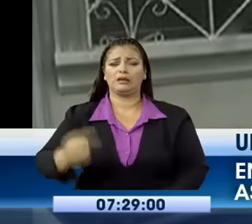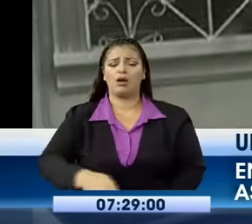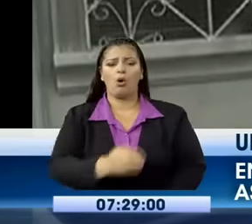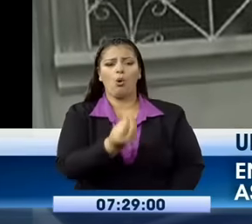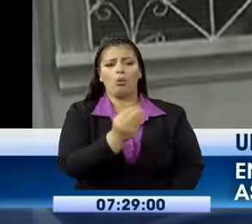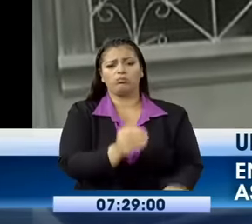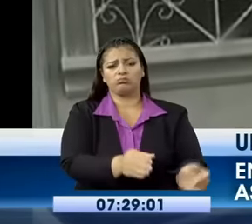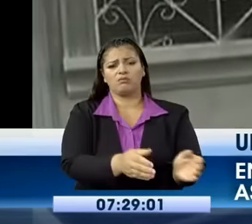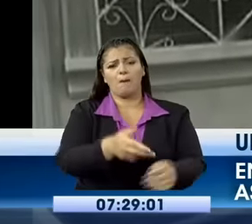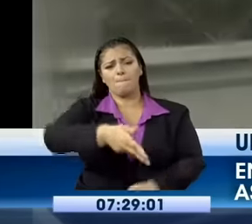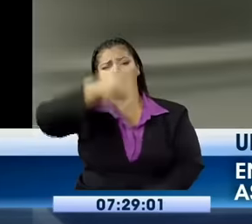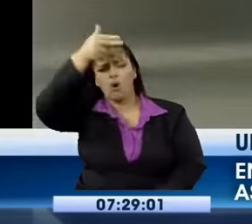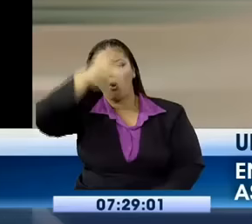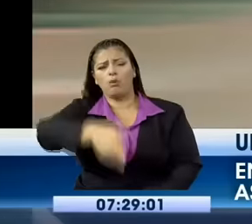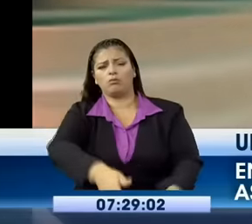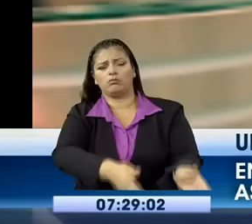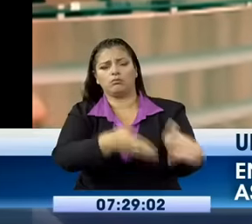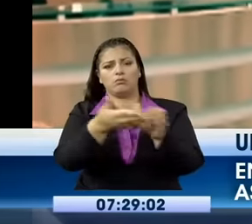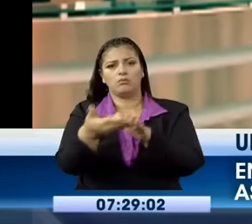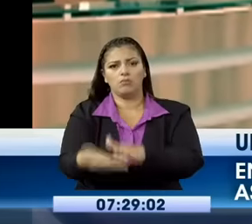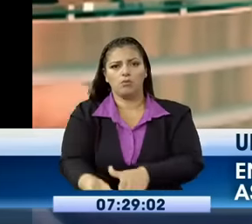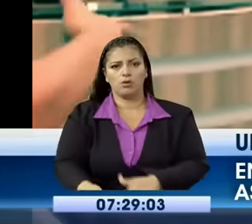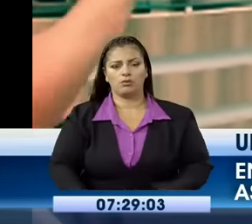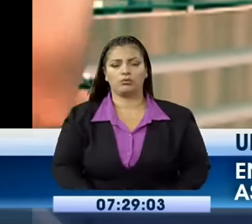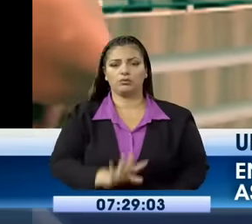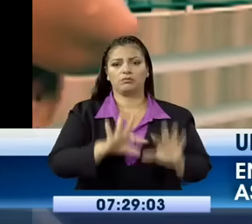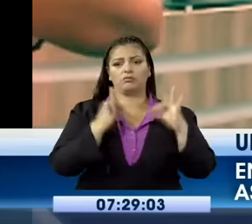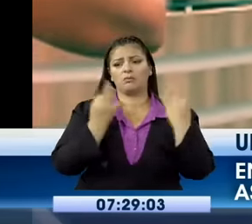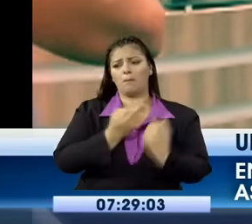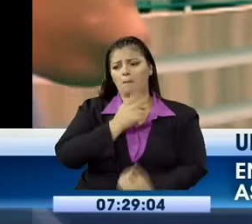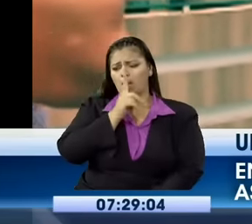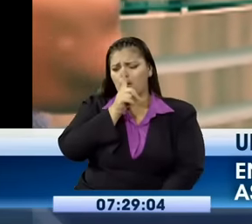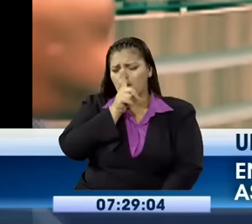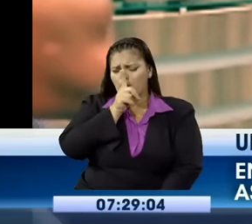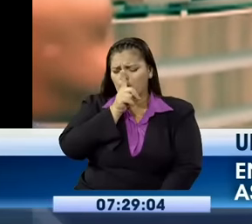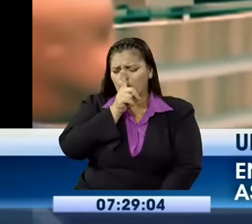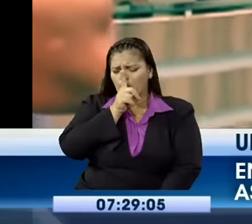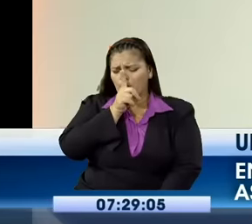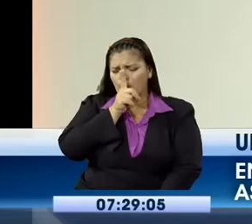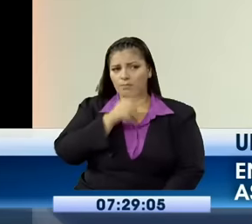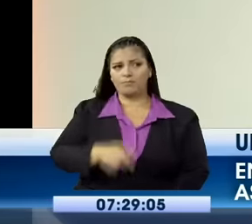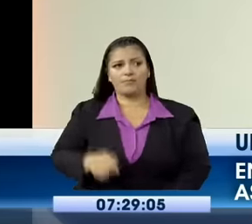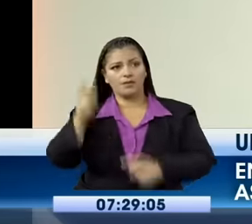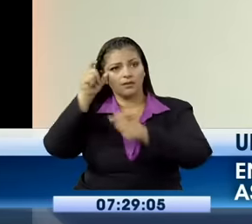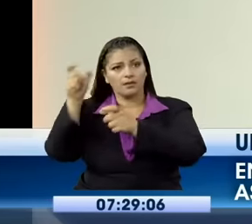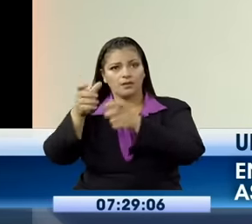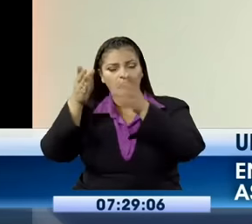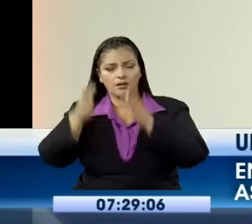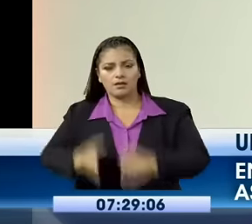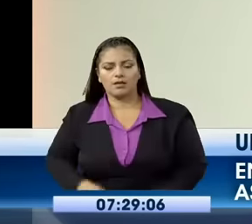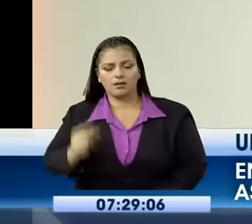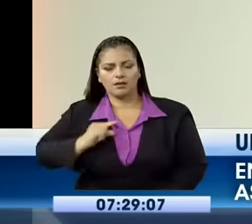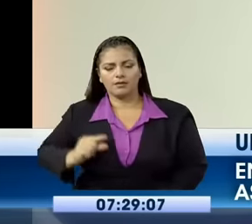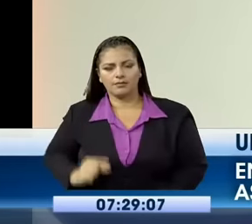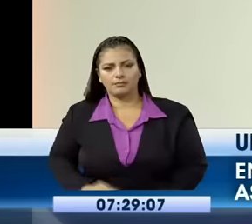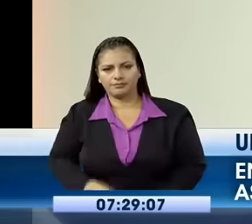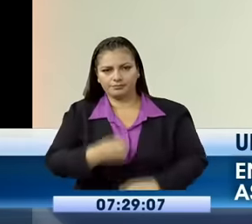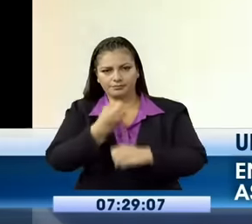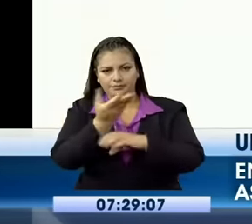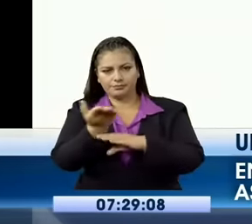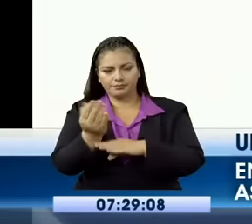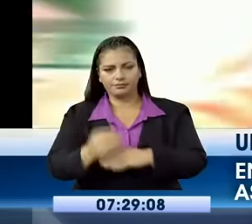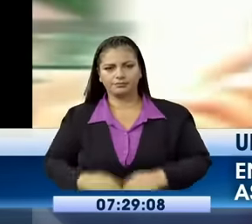lamentable hecho de sangre por su parte el fiscal que Atendió este caso da algunos detalles que podrían esclarecer este